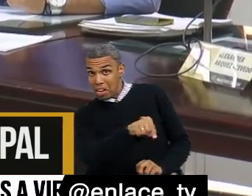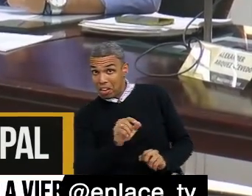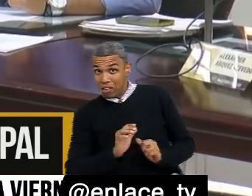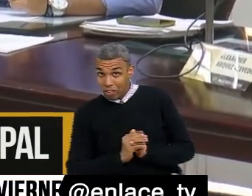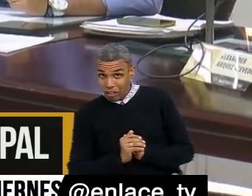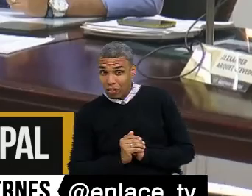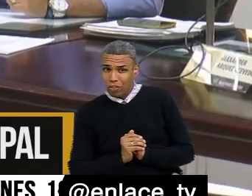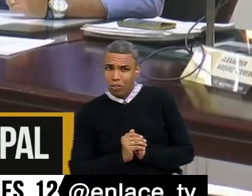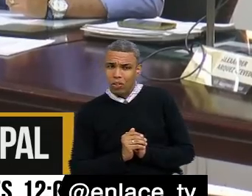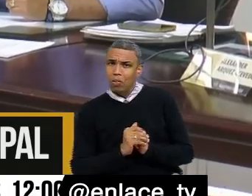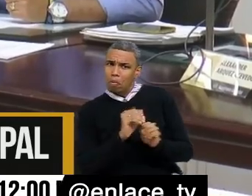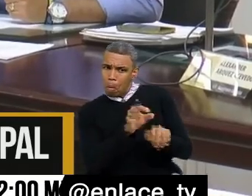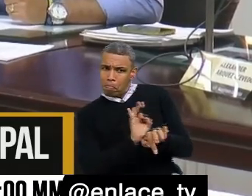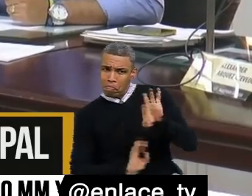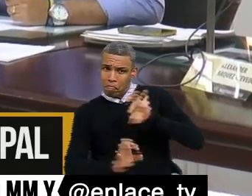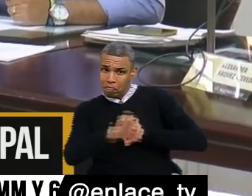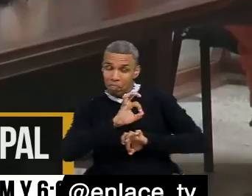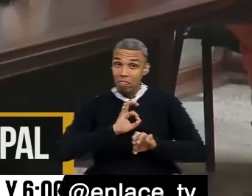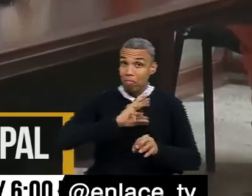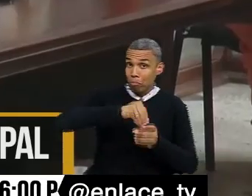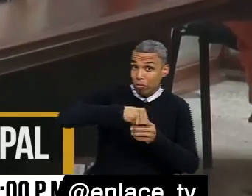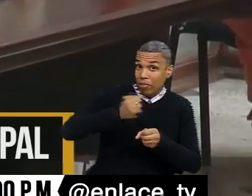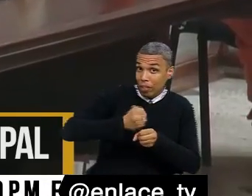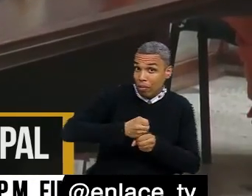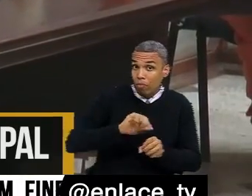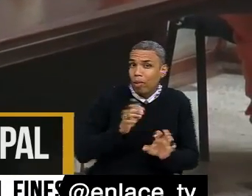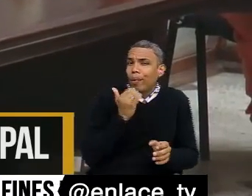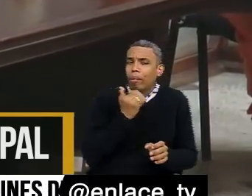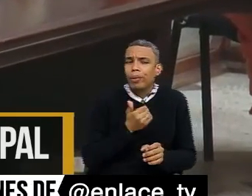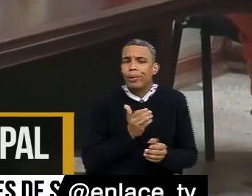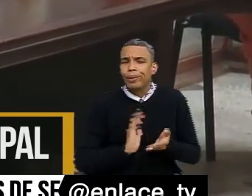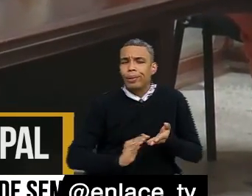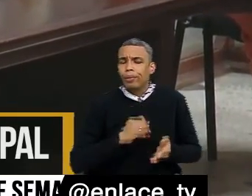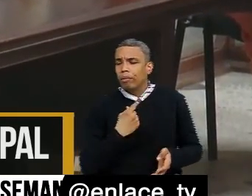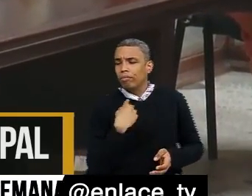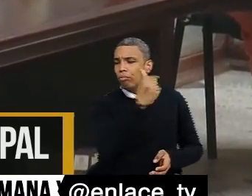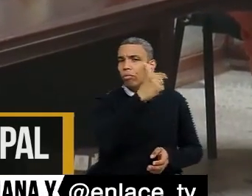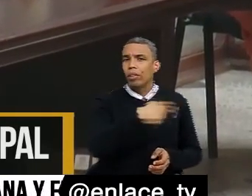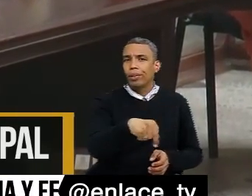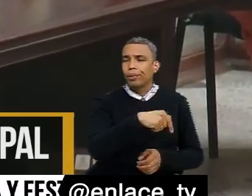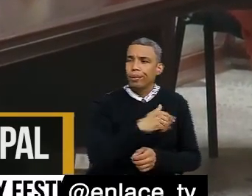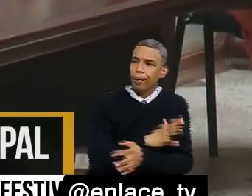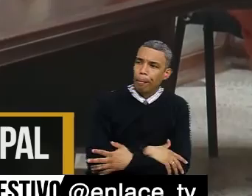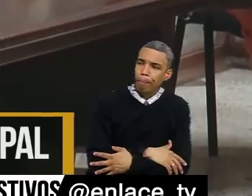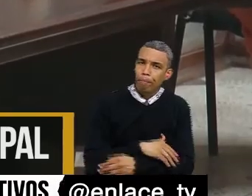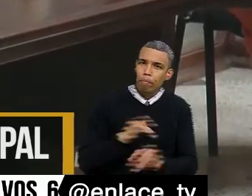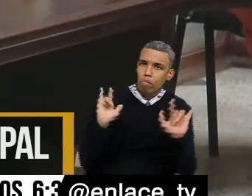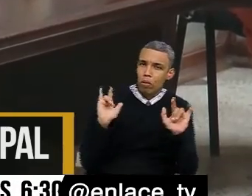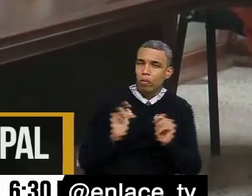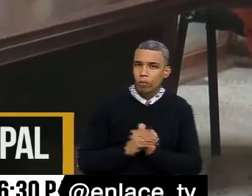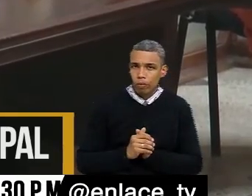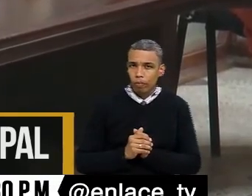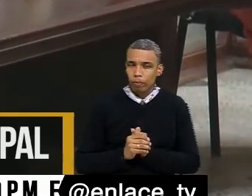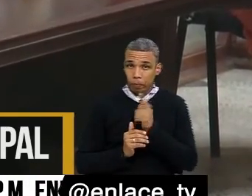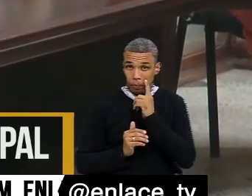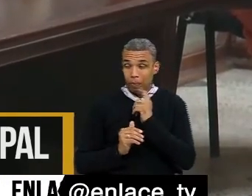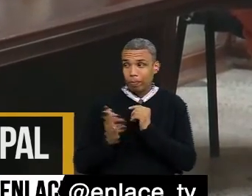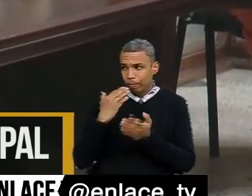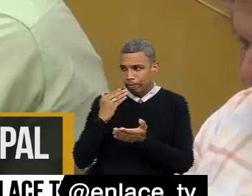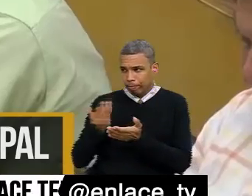muchas gracias por haber estado con nosotros. Entre tanto, pues tenemos también a la secretaria de gobierno encargada, Mayerle Ulloqui. Secretaria, ¿qué decir frente a una de las propuestas